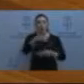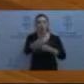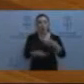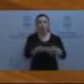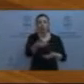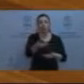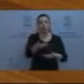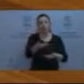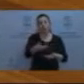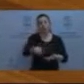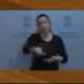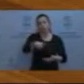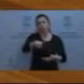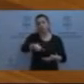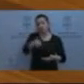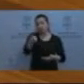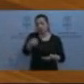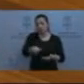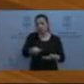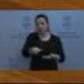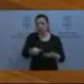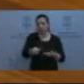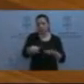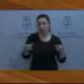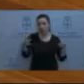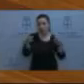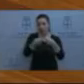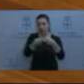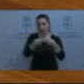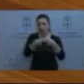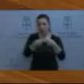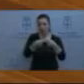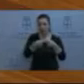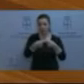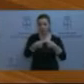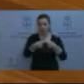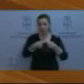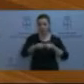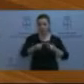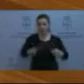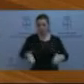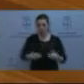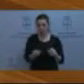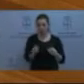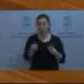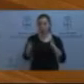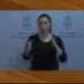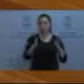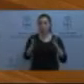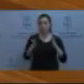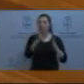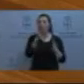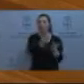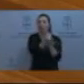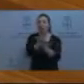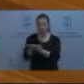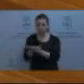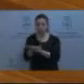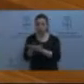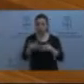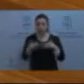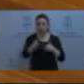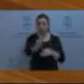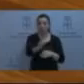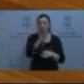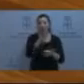renovación de conciertos. No está abierto, por lo tanto, a día de hoy el plazo de solicitud